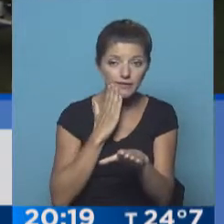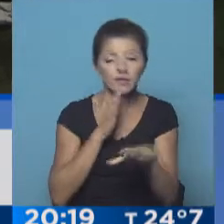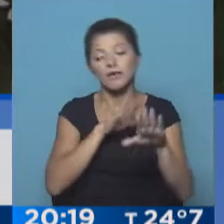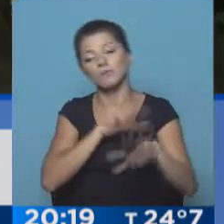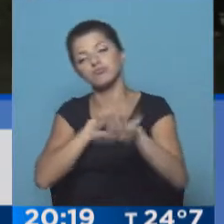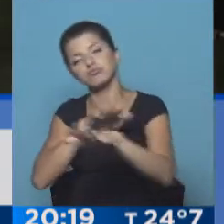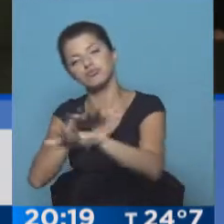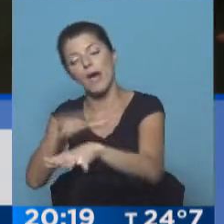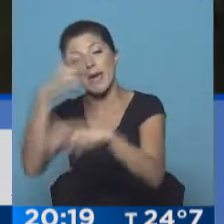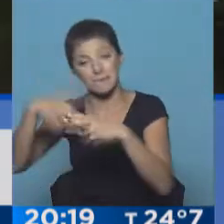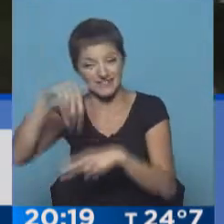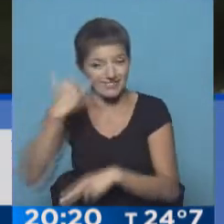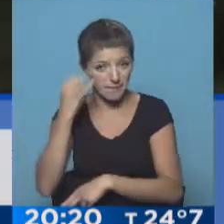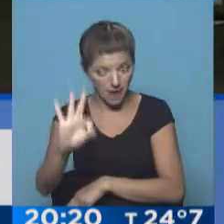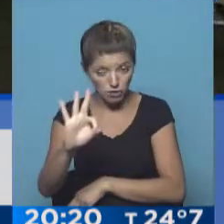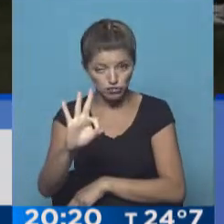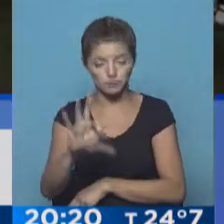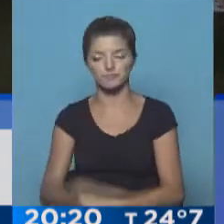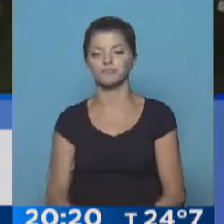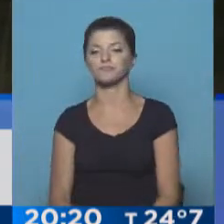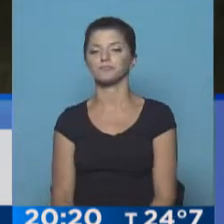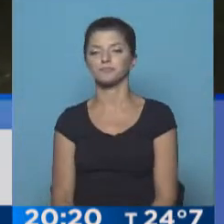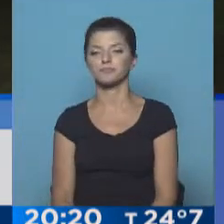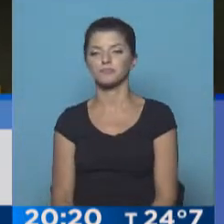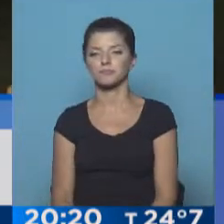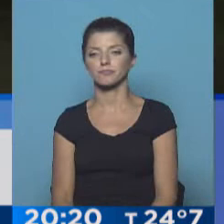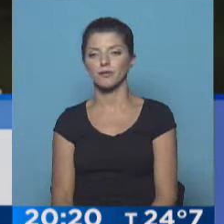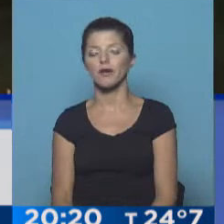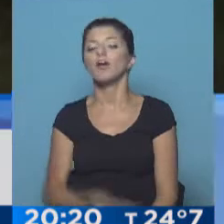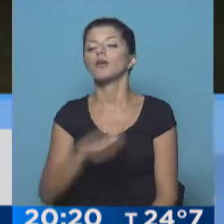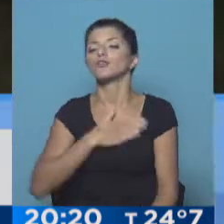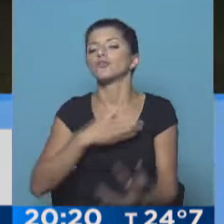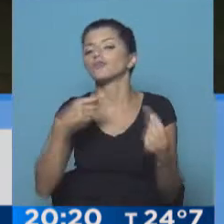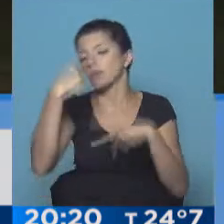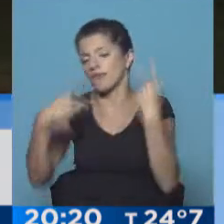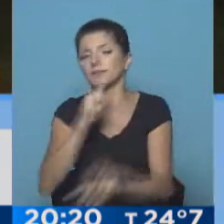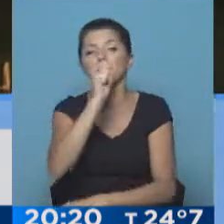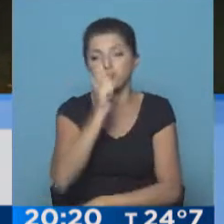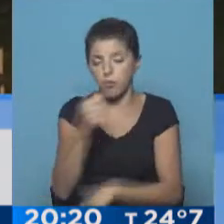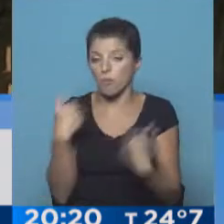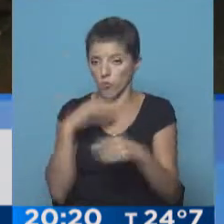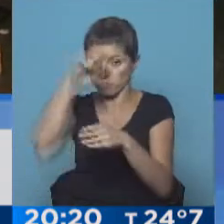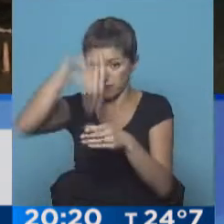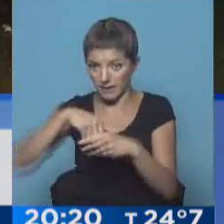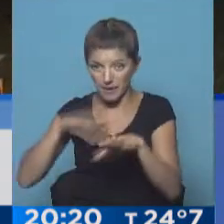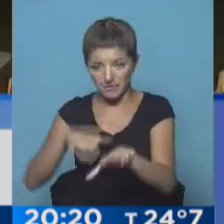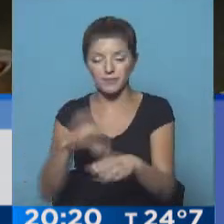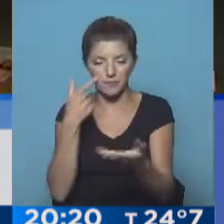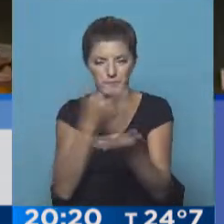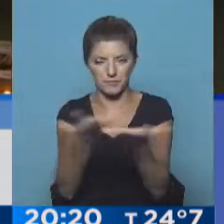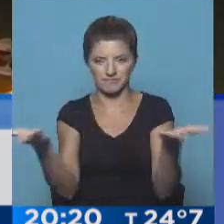culminó allí en Plaza de Mayo. Hicimos varios testimonios, estuvimos acompañando esa marcha y los invito a que